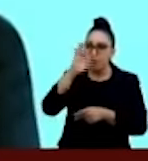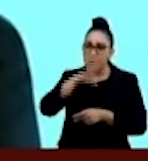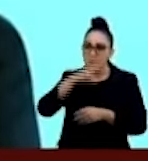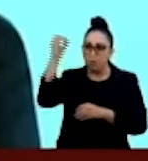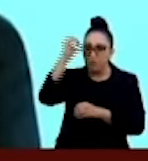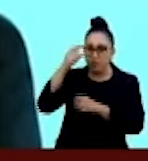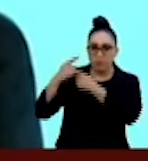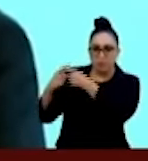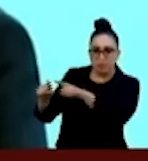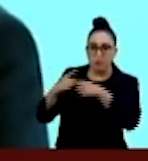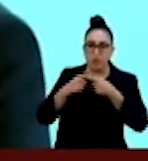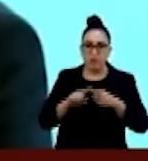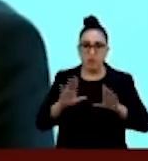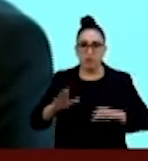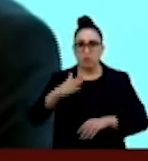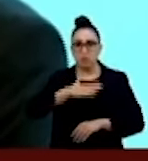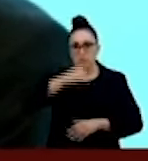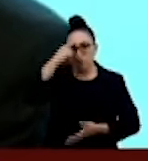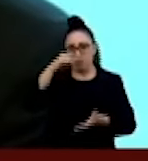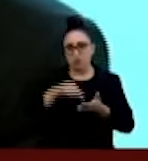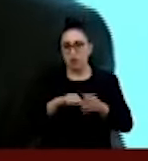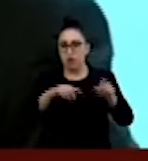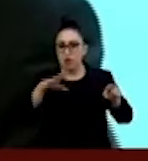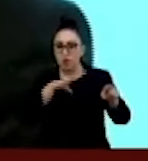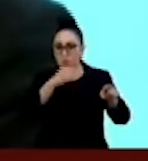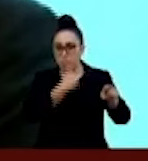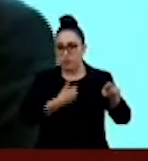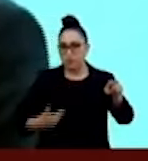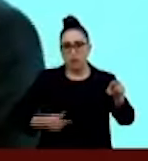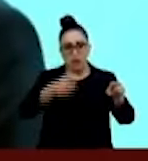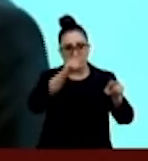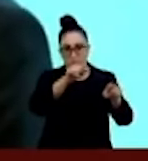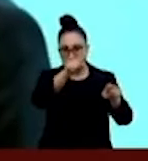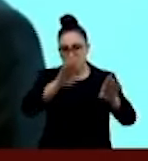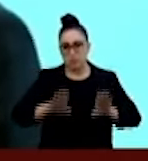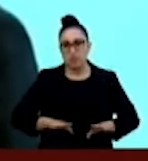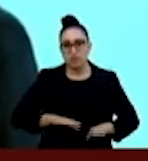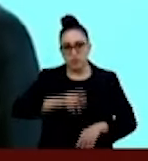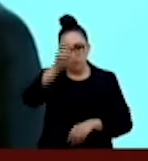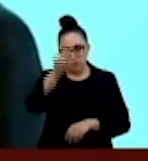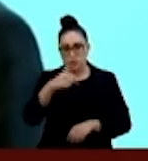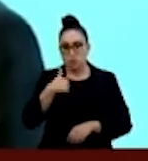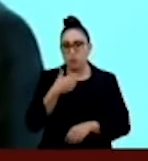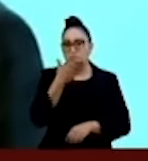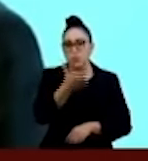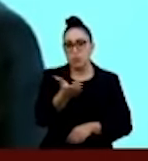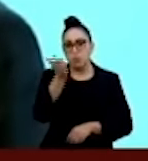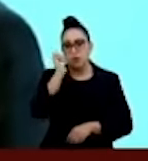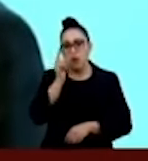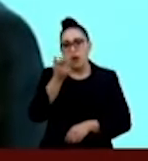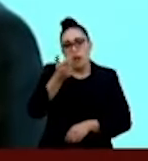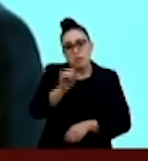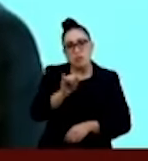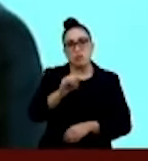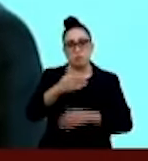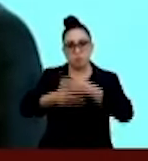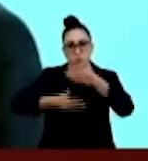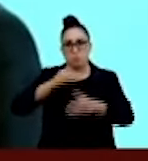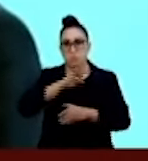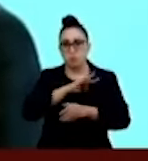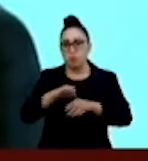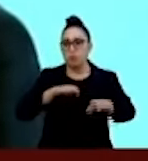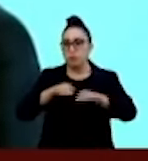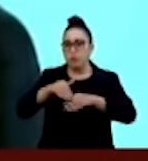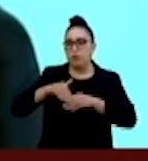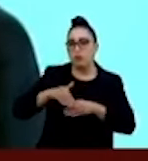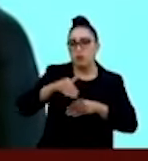creo que tenemos un presidente que tiene esa convicción democrática y yo hago votos Porque esa sea la tónica y la